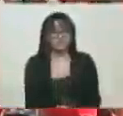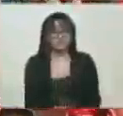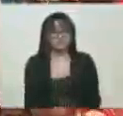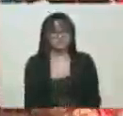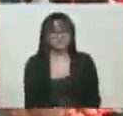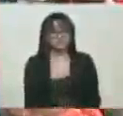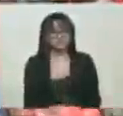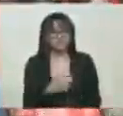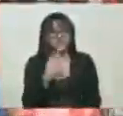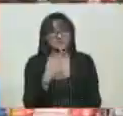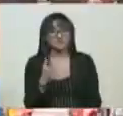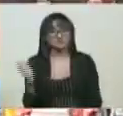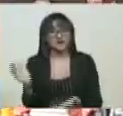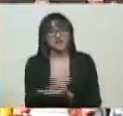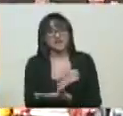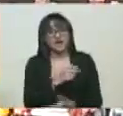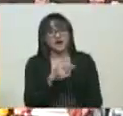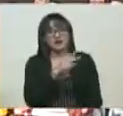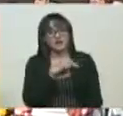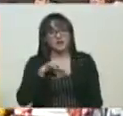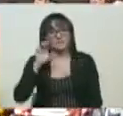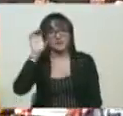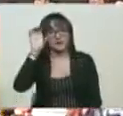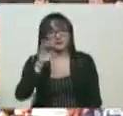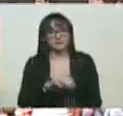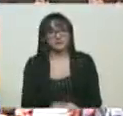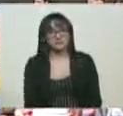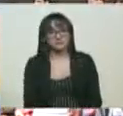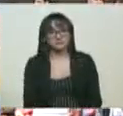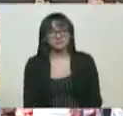Él dice que va a eliminar el carnet de la patria.